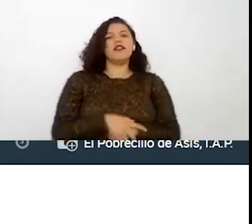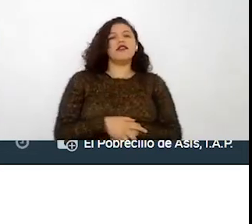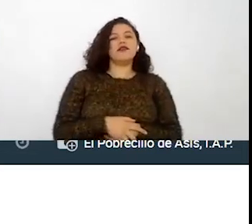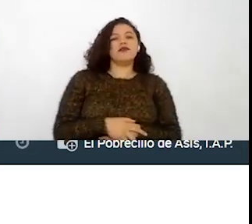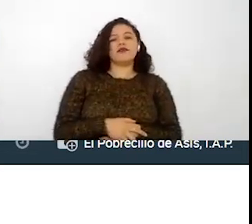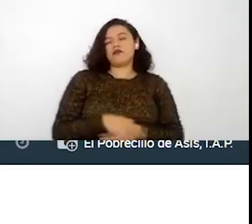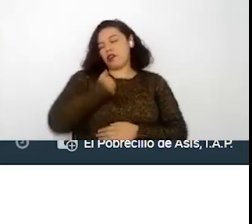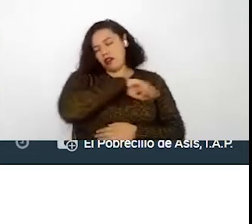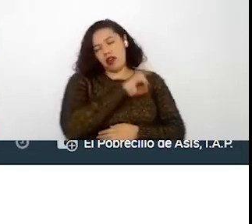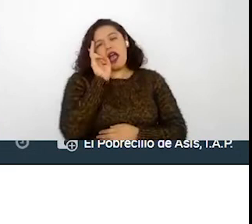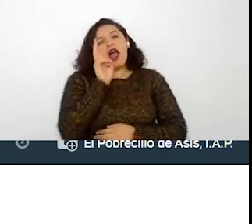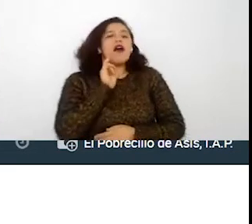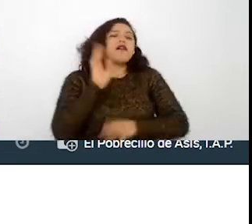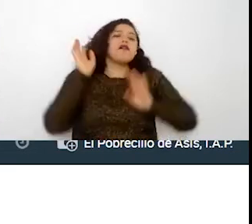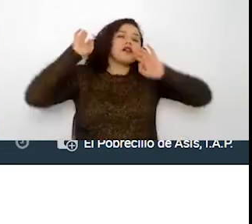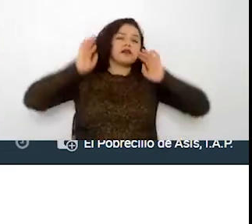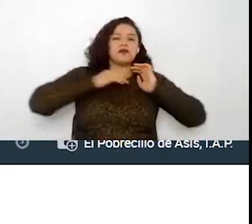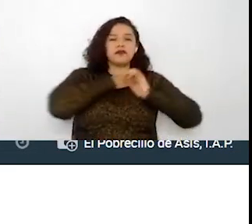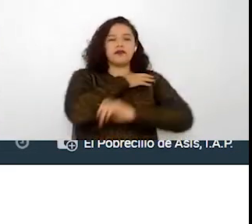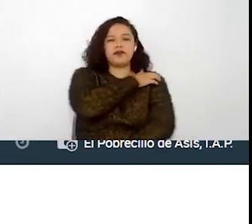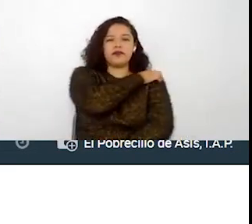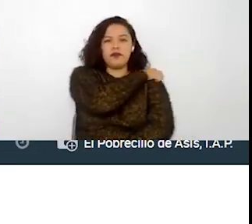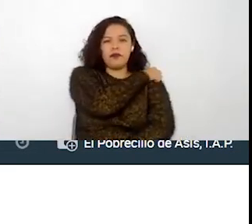nos va y así poder ir